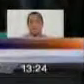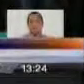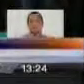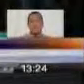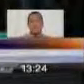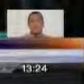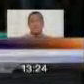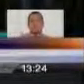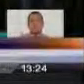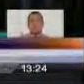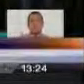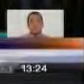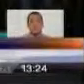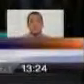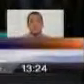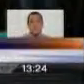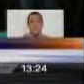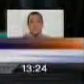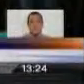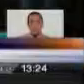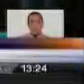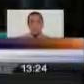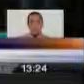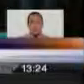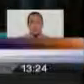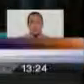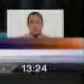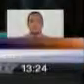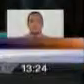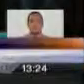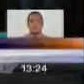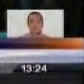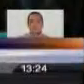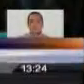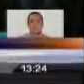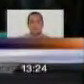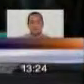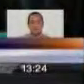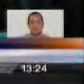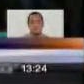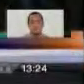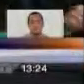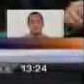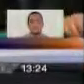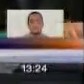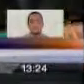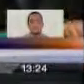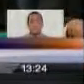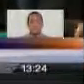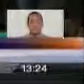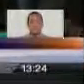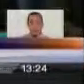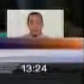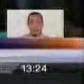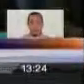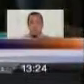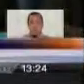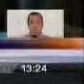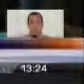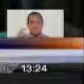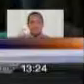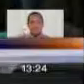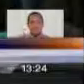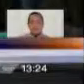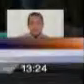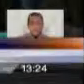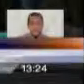que luego de agotarse la vía interna, recién se inicia el proceso internacional. Por esa razón era